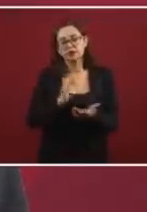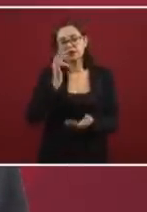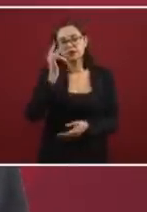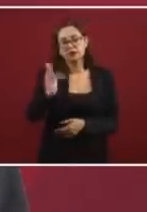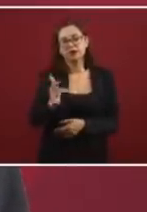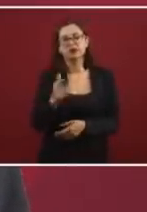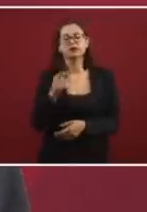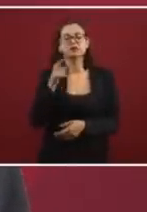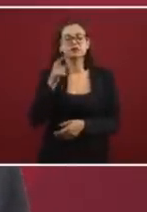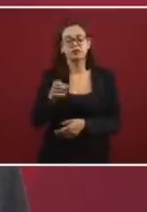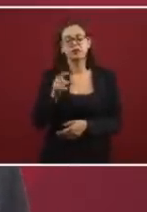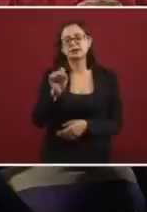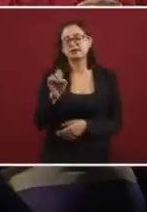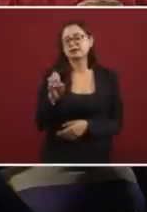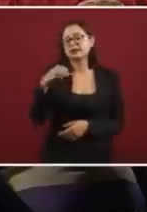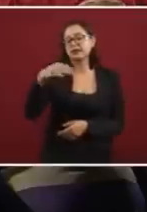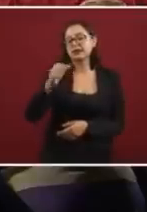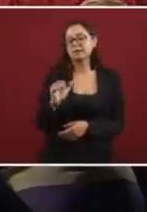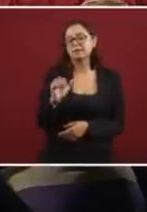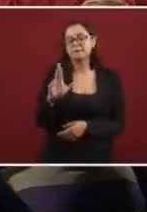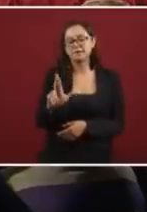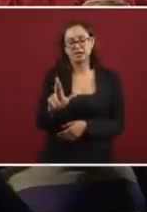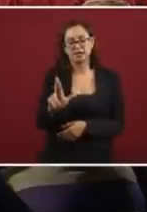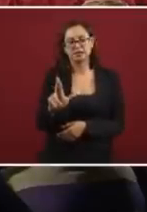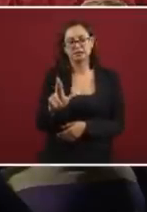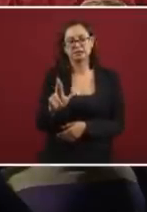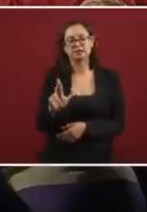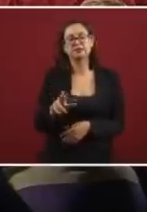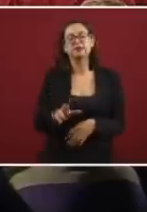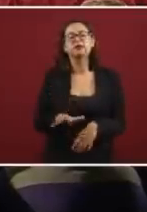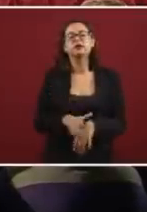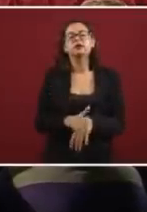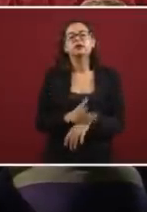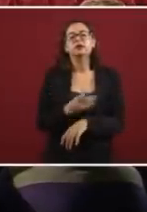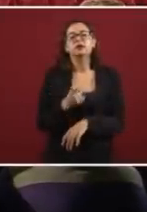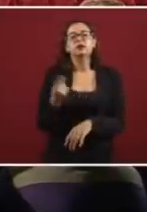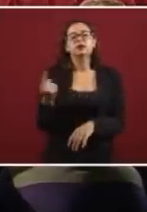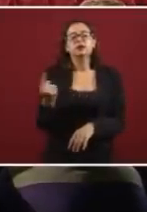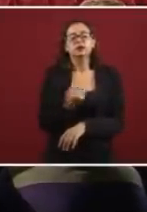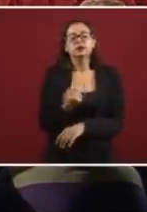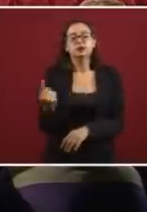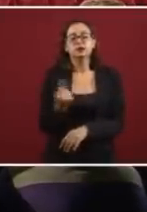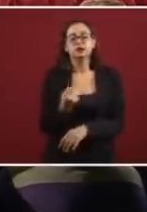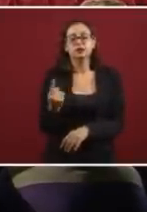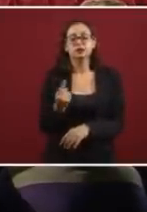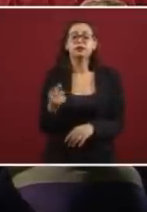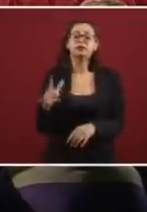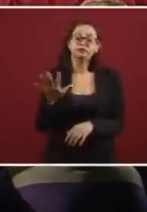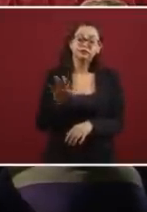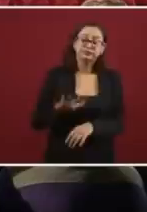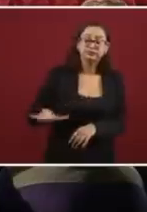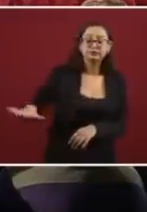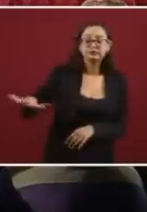secretaria de marina porque en esta región